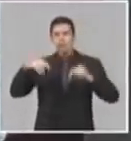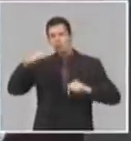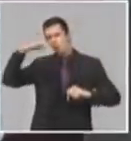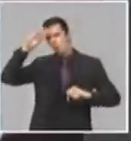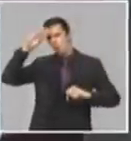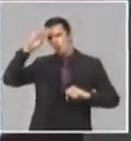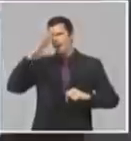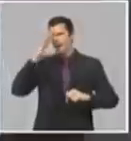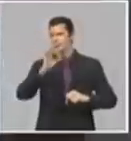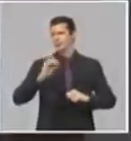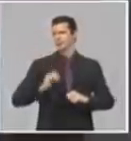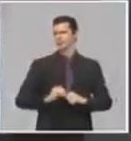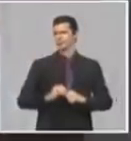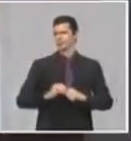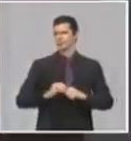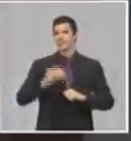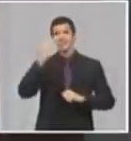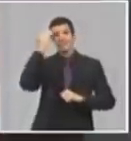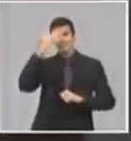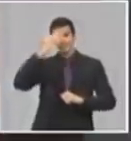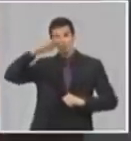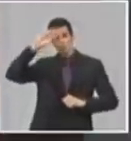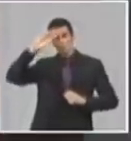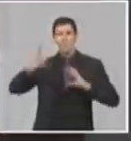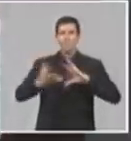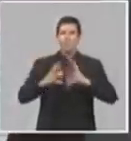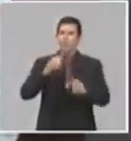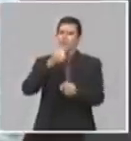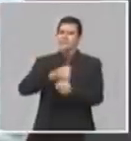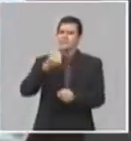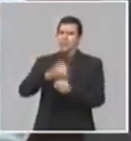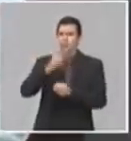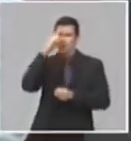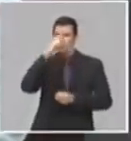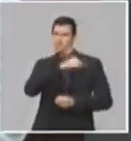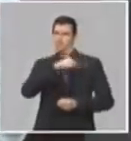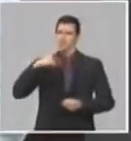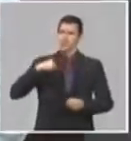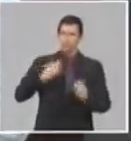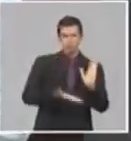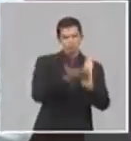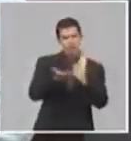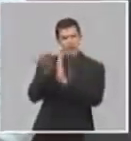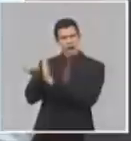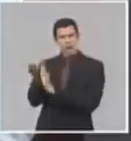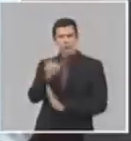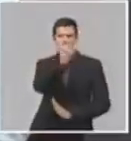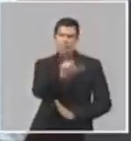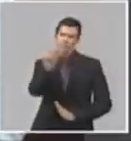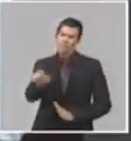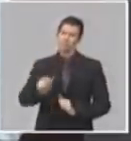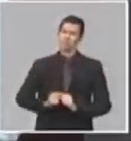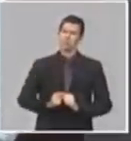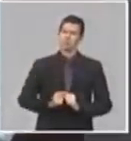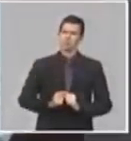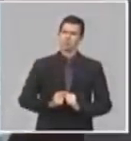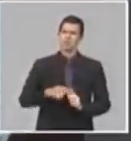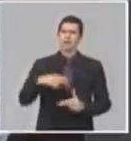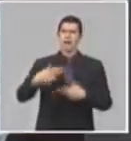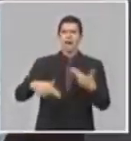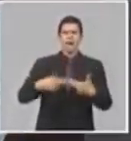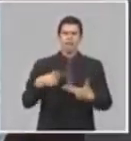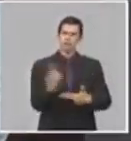nuestros protocolos médicos salvaron más vidas que los implementados en otros confines, que mantenemos una